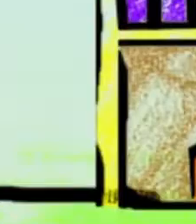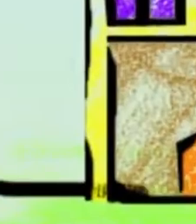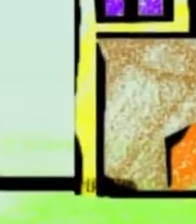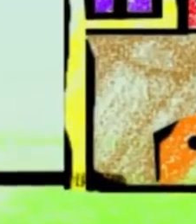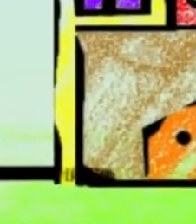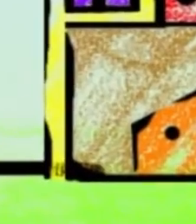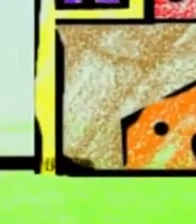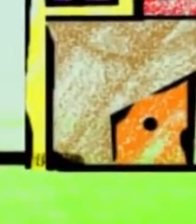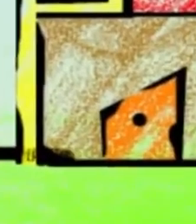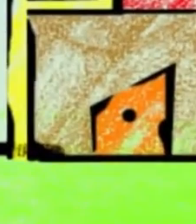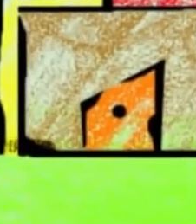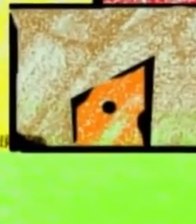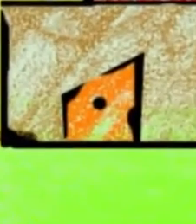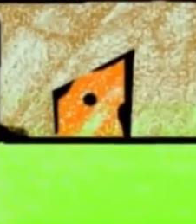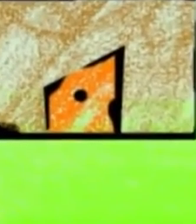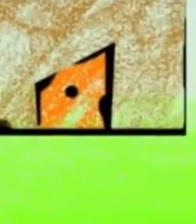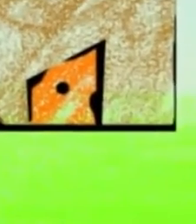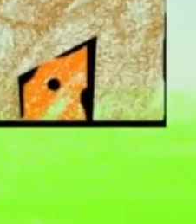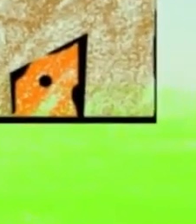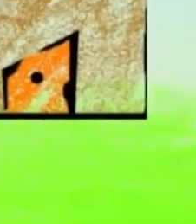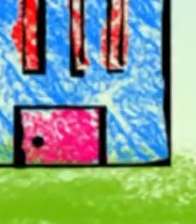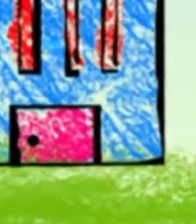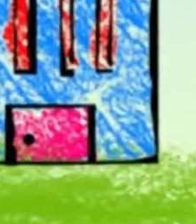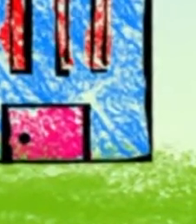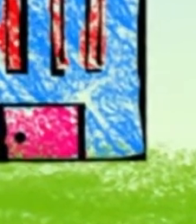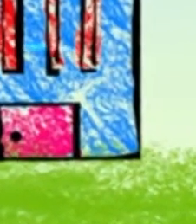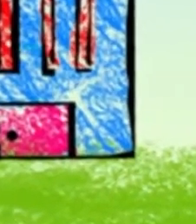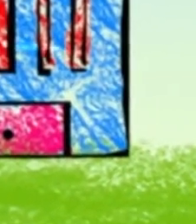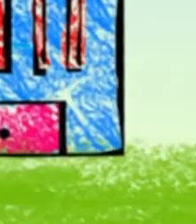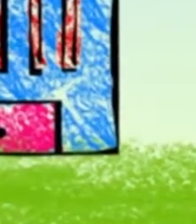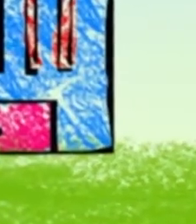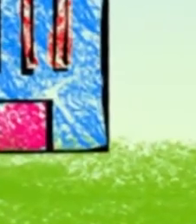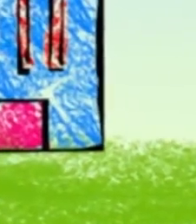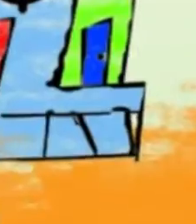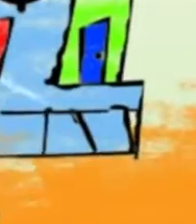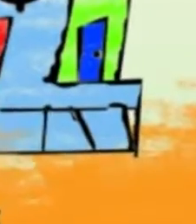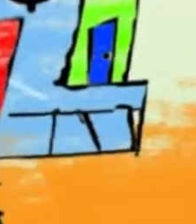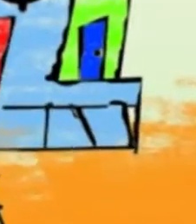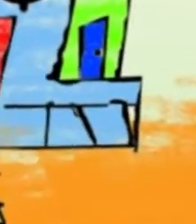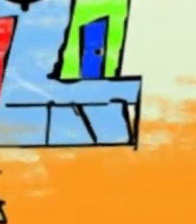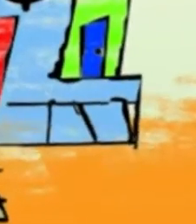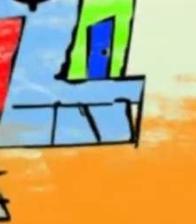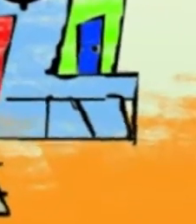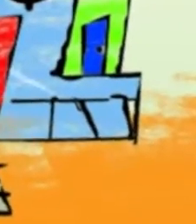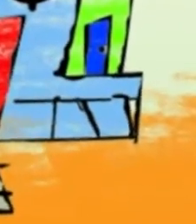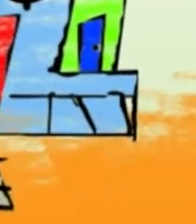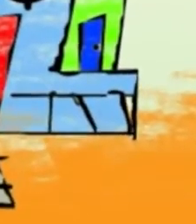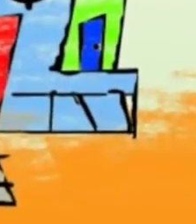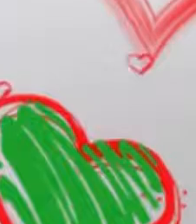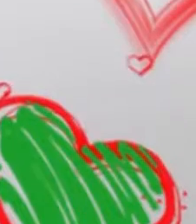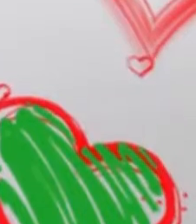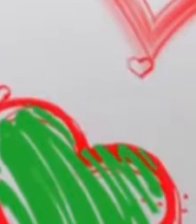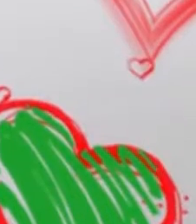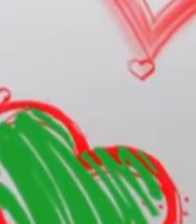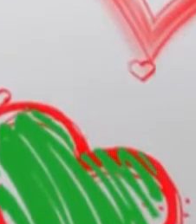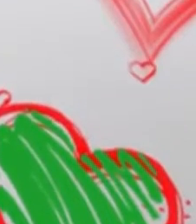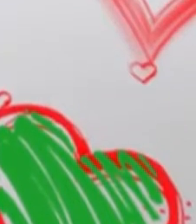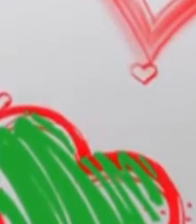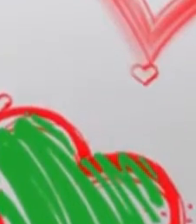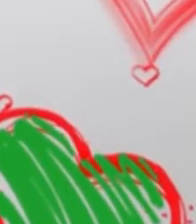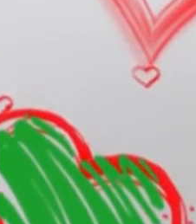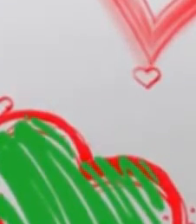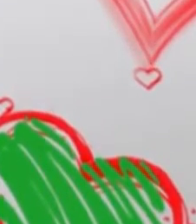termine de comer. A las 6 en punto lo quiero acá, ni un minuto más. A mí no me responda así, jovencito. Guárdese, te lo coge el sereno. ¿Te